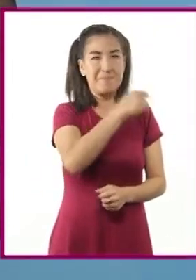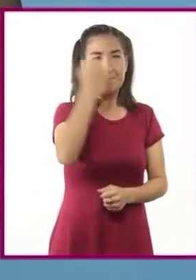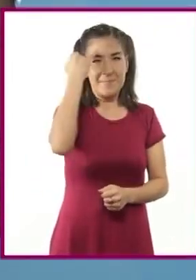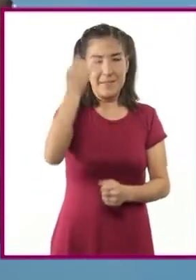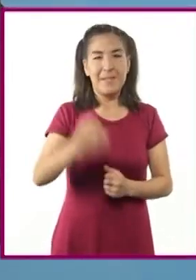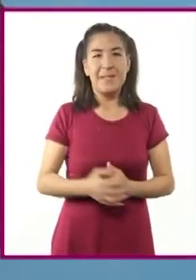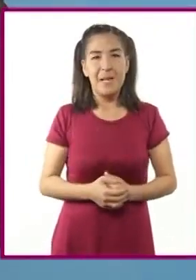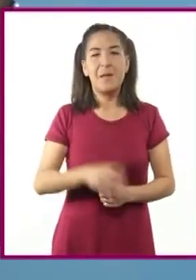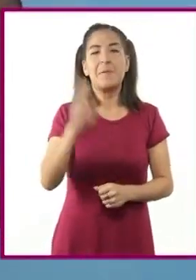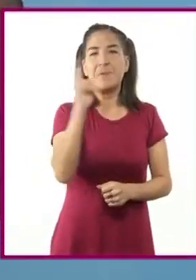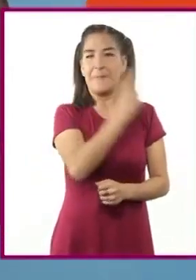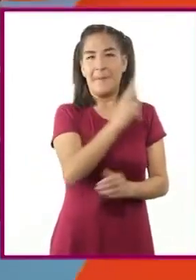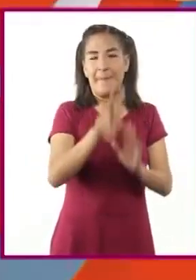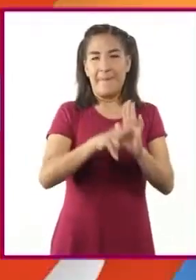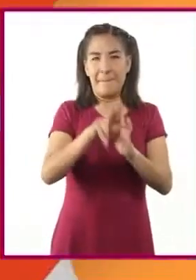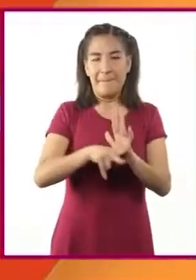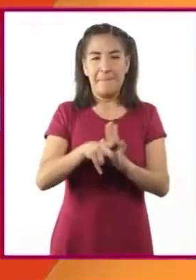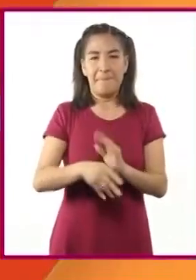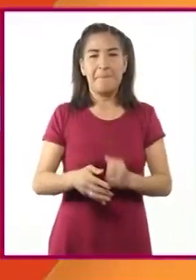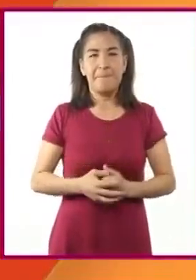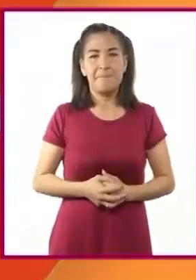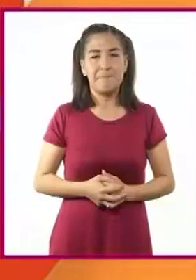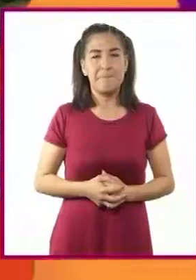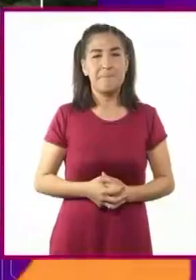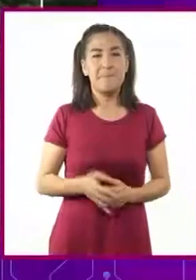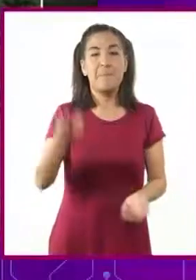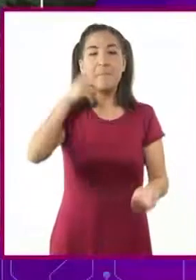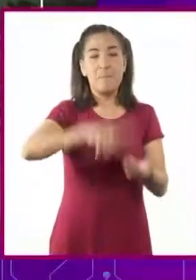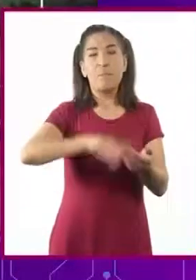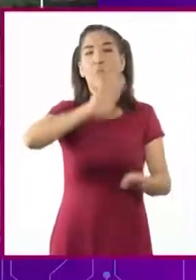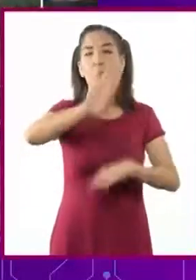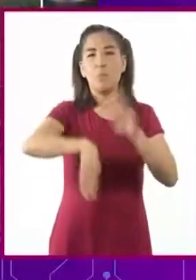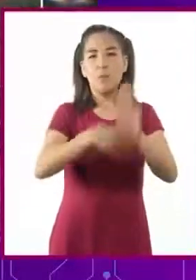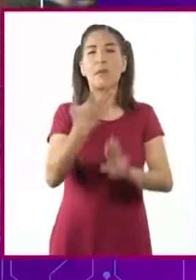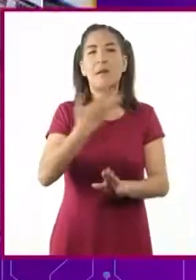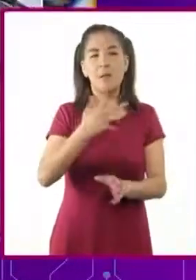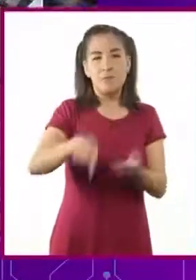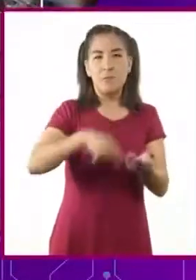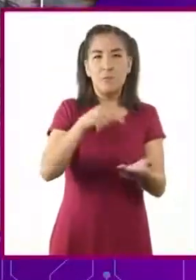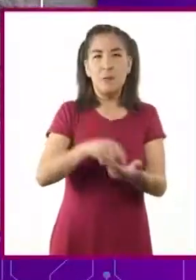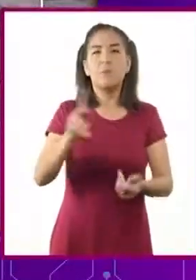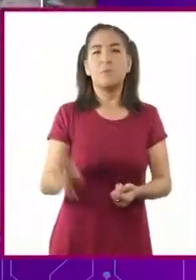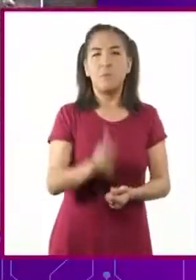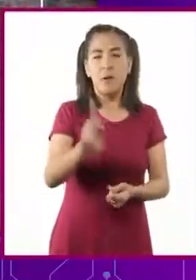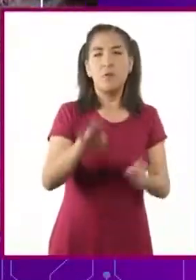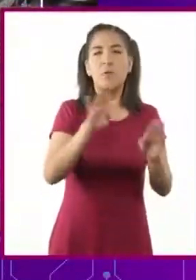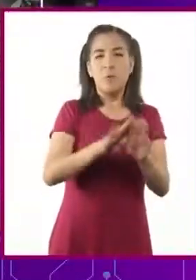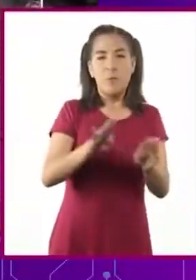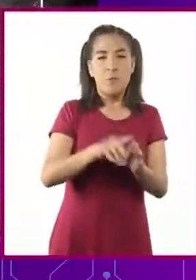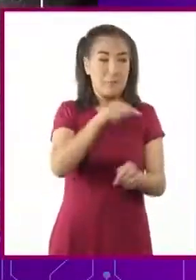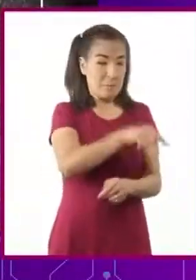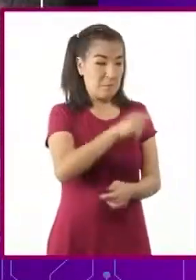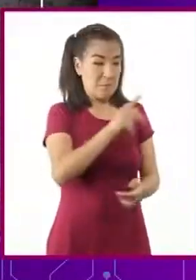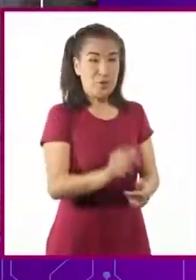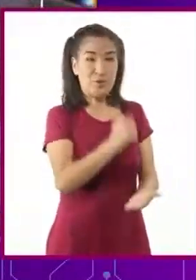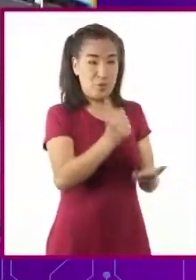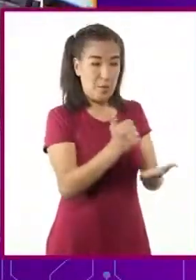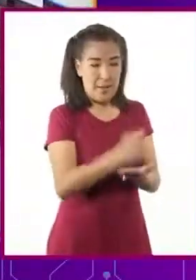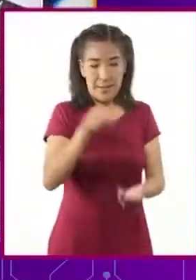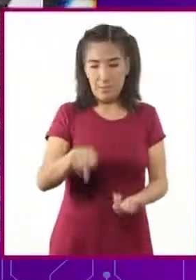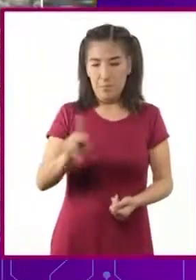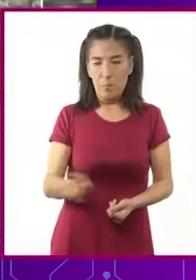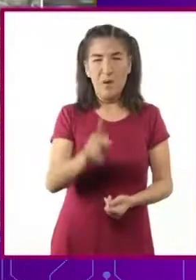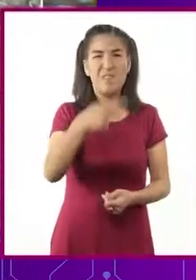Nadia! ¡Corre video! En el mundo identificamos espacios urbanos de espacios rurales. Ambos poseen